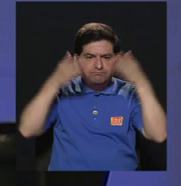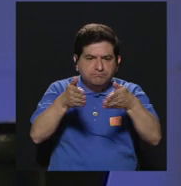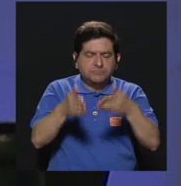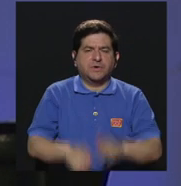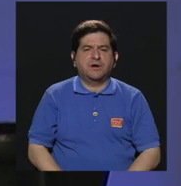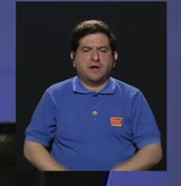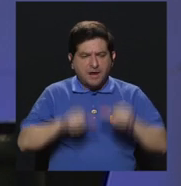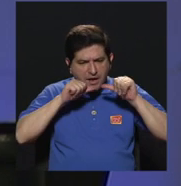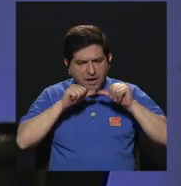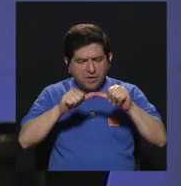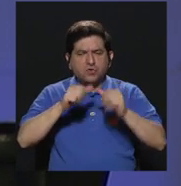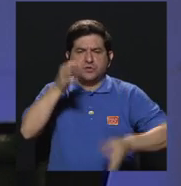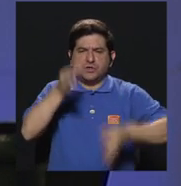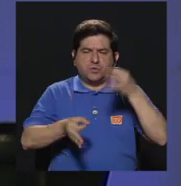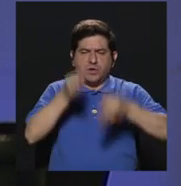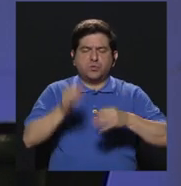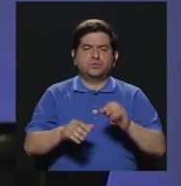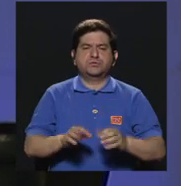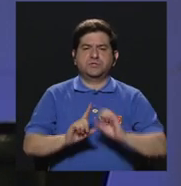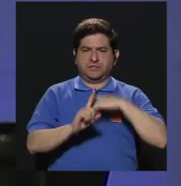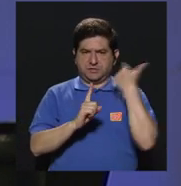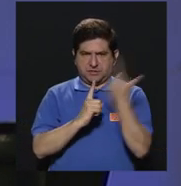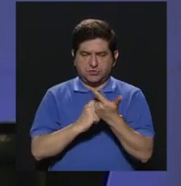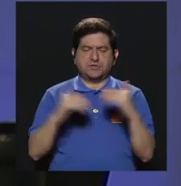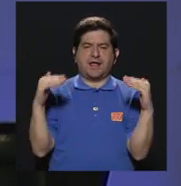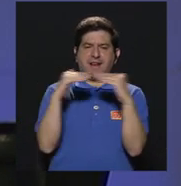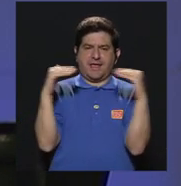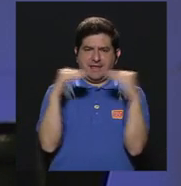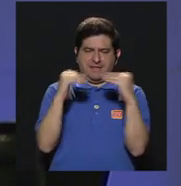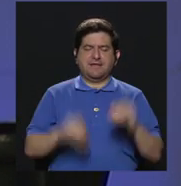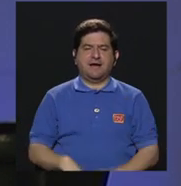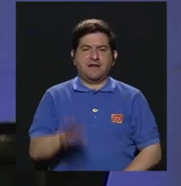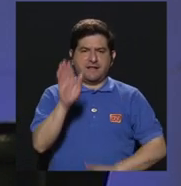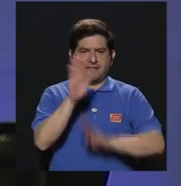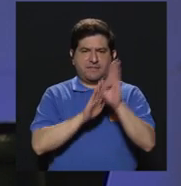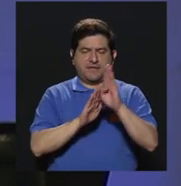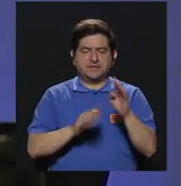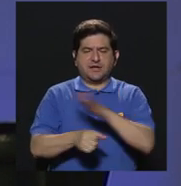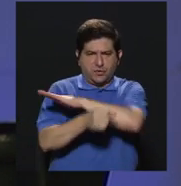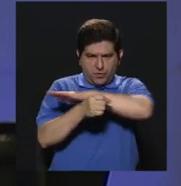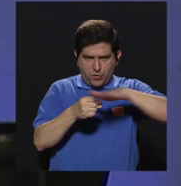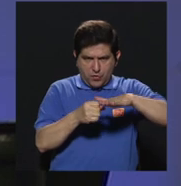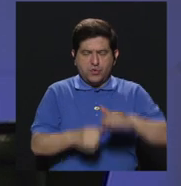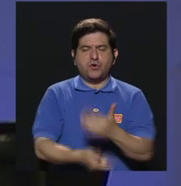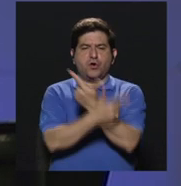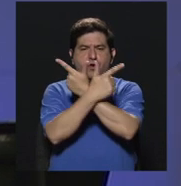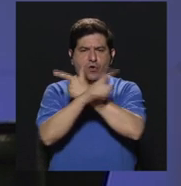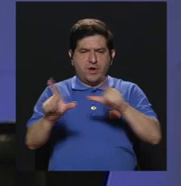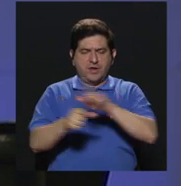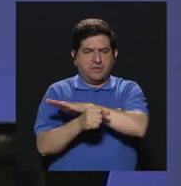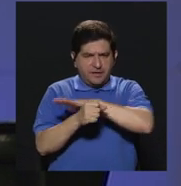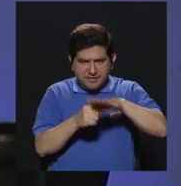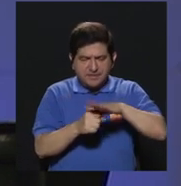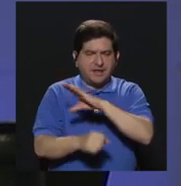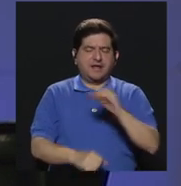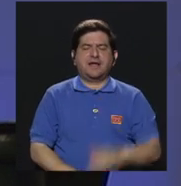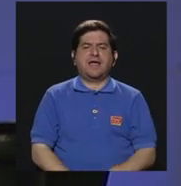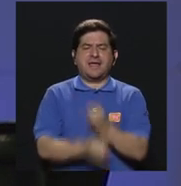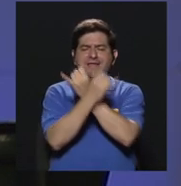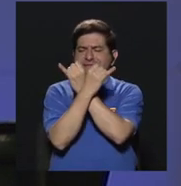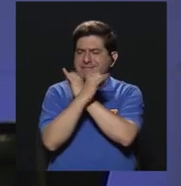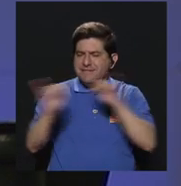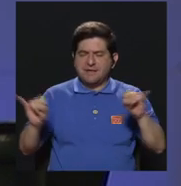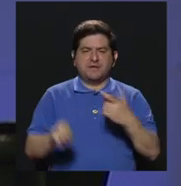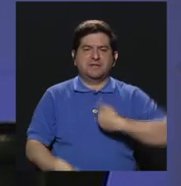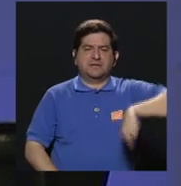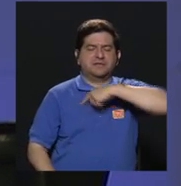la consecución de una justicia social, de equidad, del desarrollo integral, de la libertad plena y de la total independencia